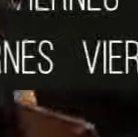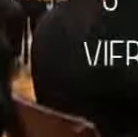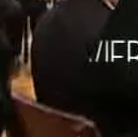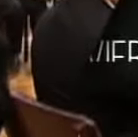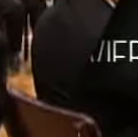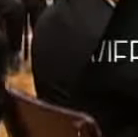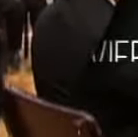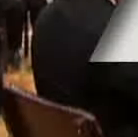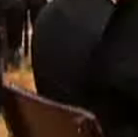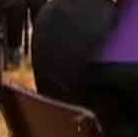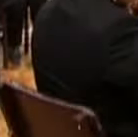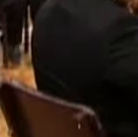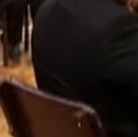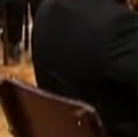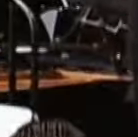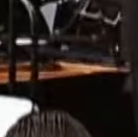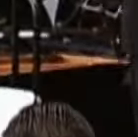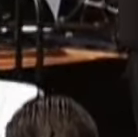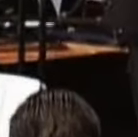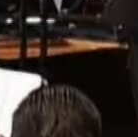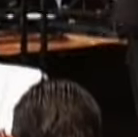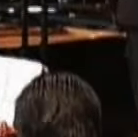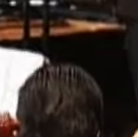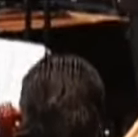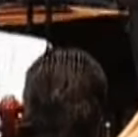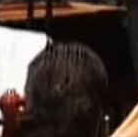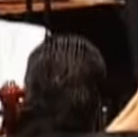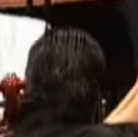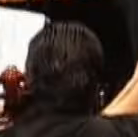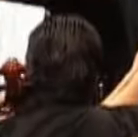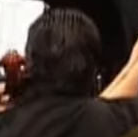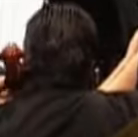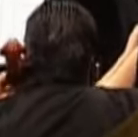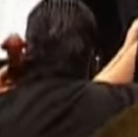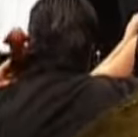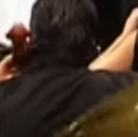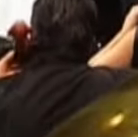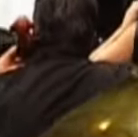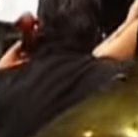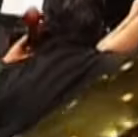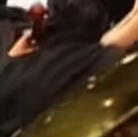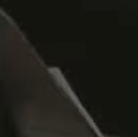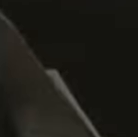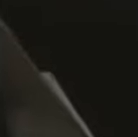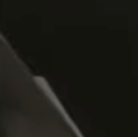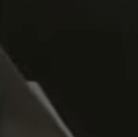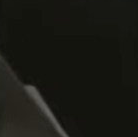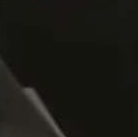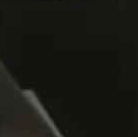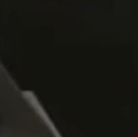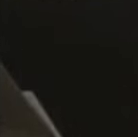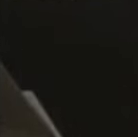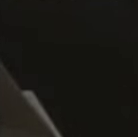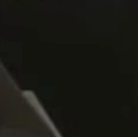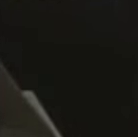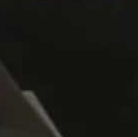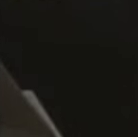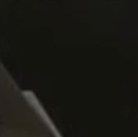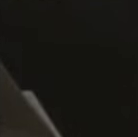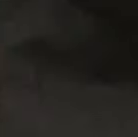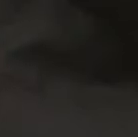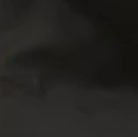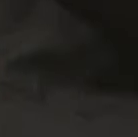La Orquesta Sinfónica de Guayaquil, con la dirección de David Harut Yunyan, presenta... Eternamente te